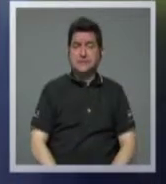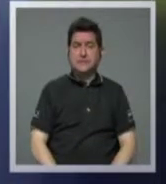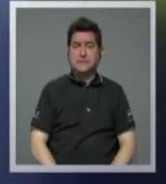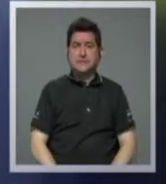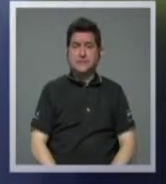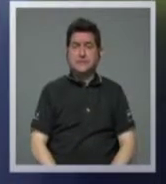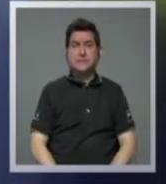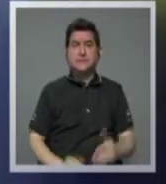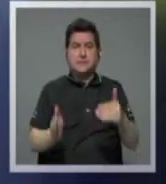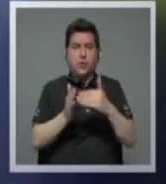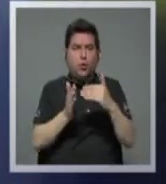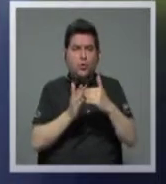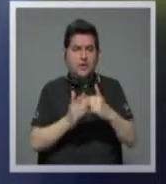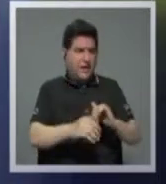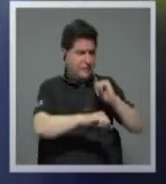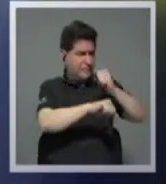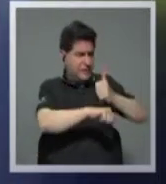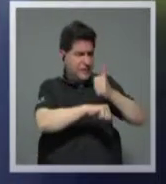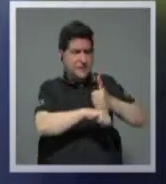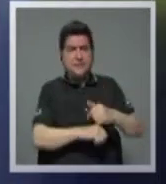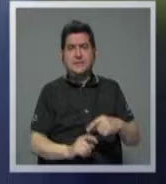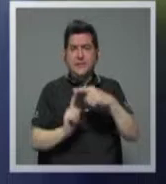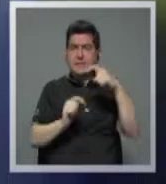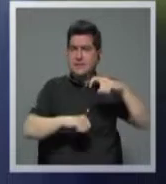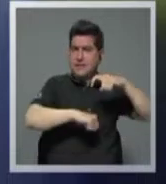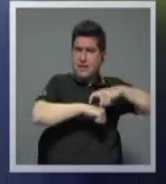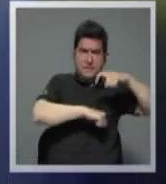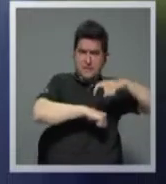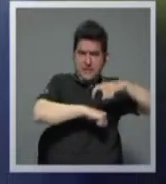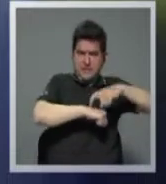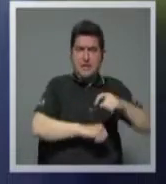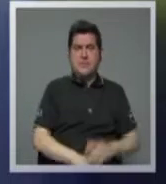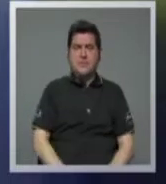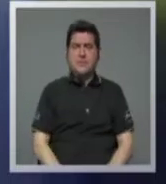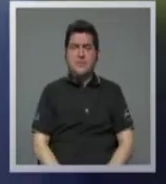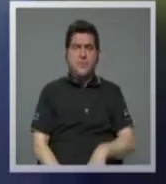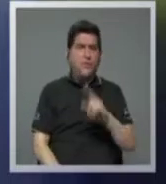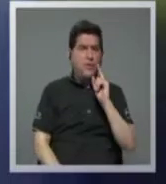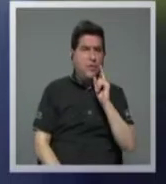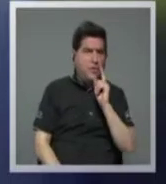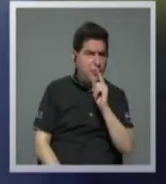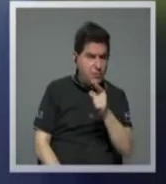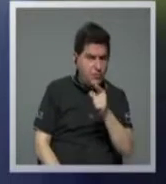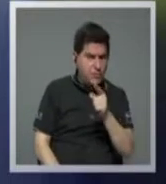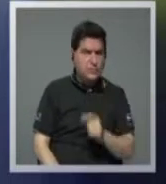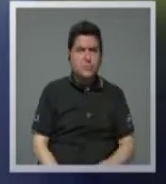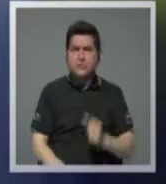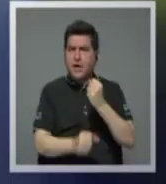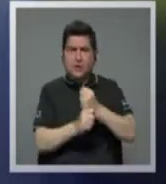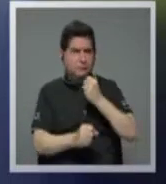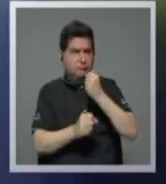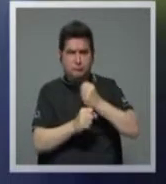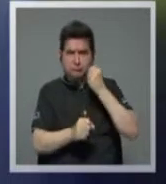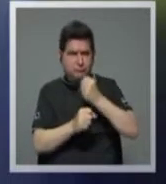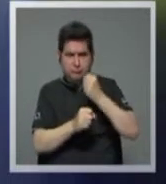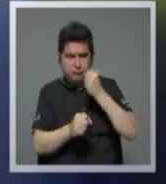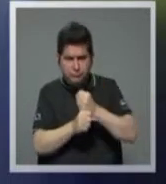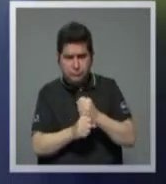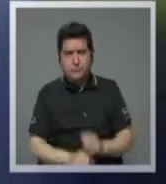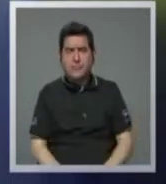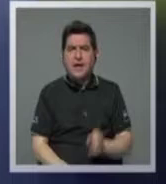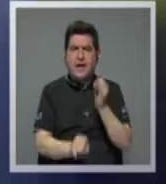se reinventó de los tiempos en que usted trabajaba en